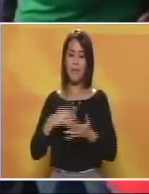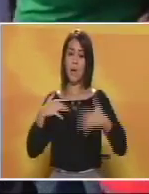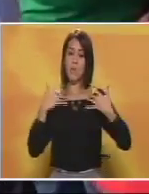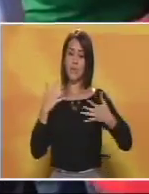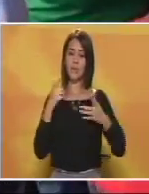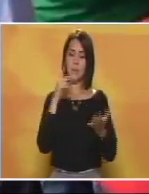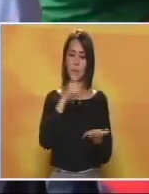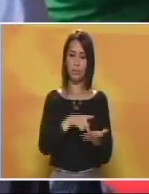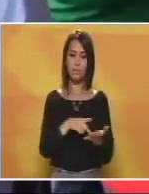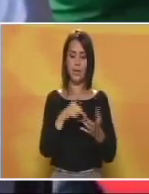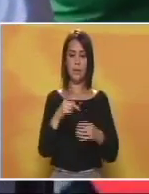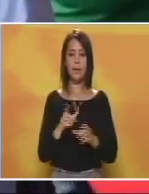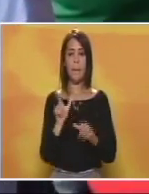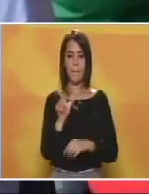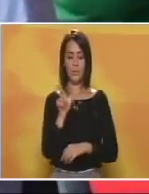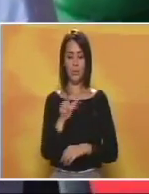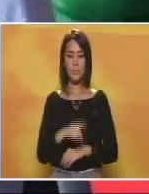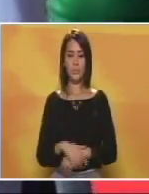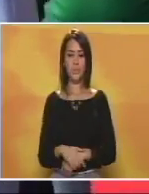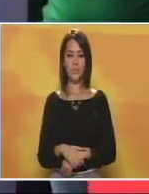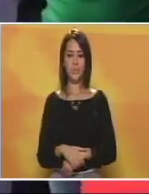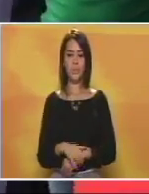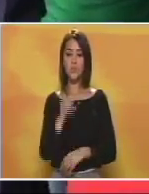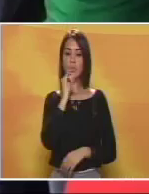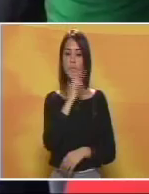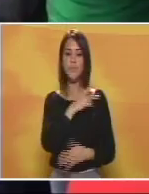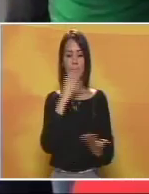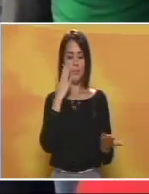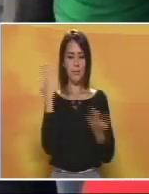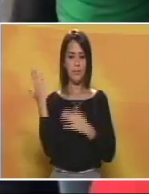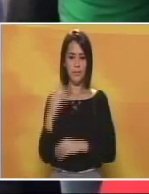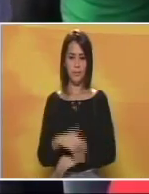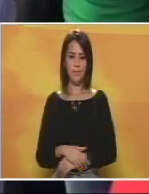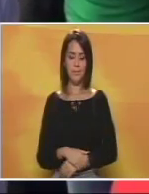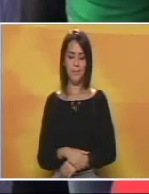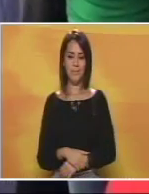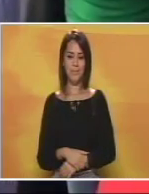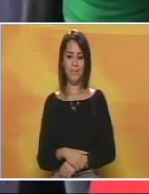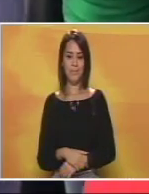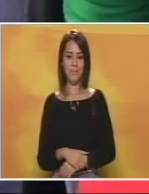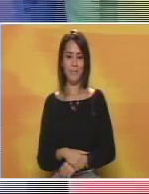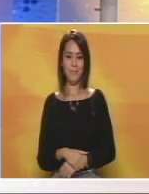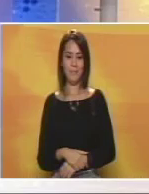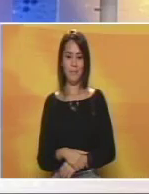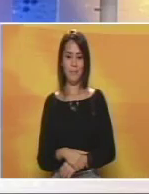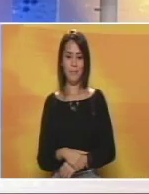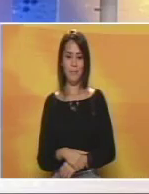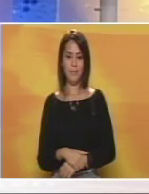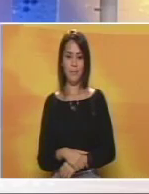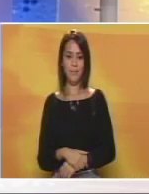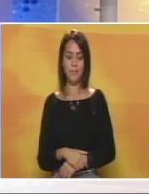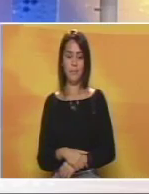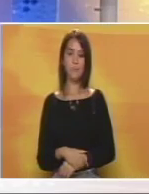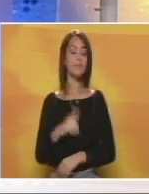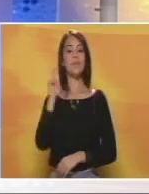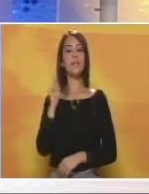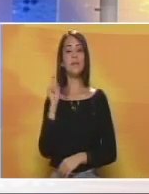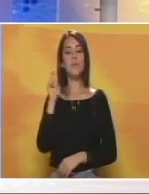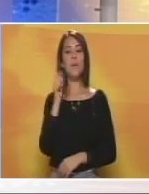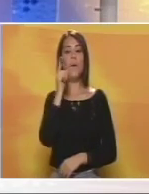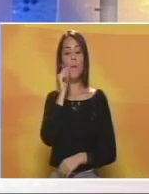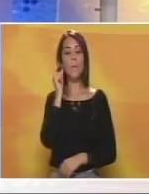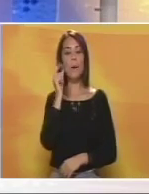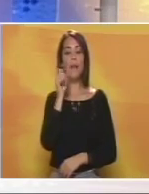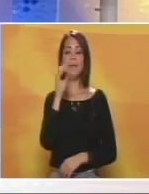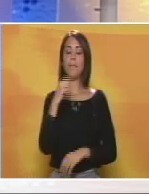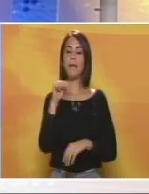del partido. Desde el estado Lara, en alianza con Latina TV, Génesis Colmenares, Noticiero Venevisión. El diputado de la Asamblea Nacional,